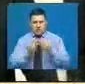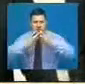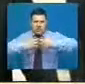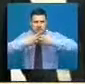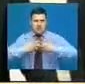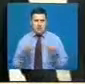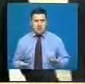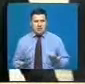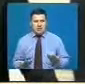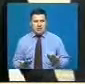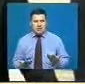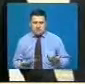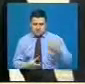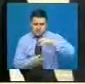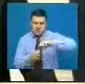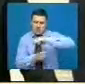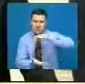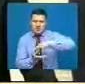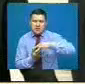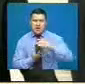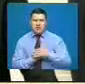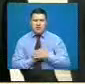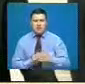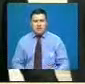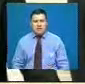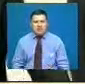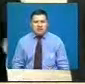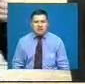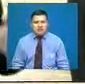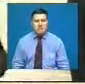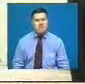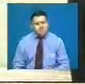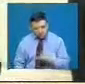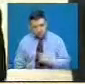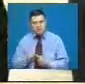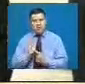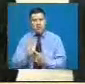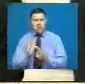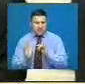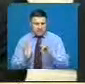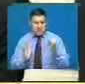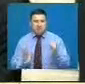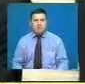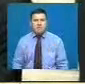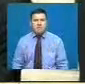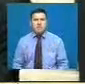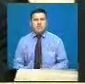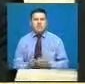empresa por acciones con participación privada. Y le mostré en esa ocasión